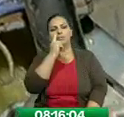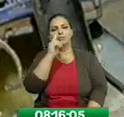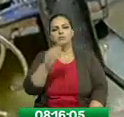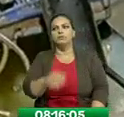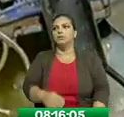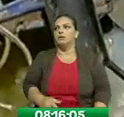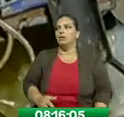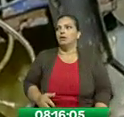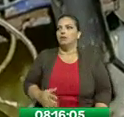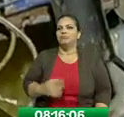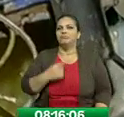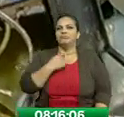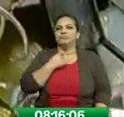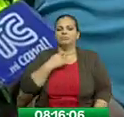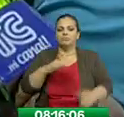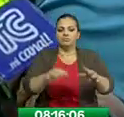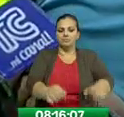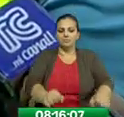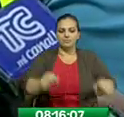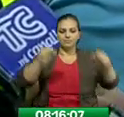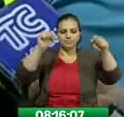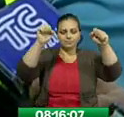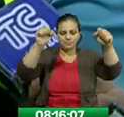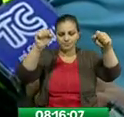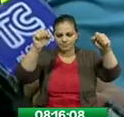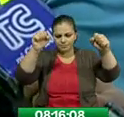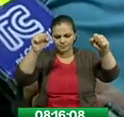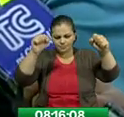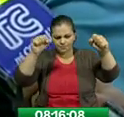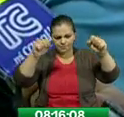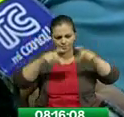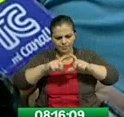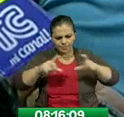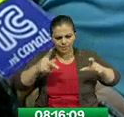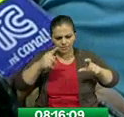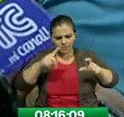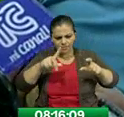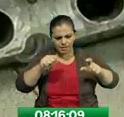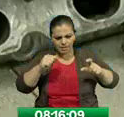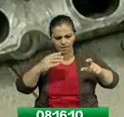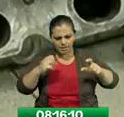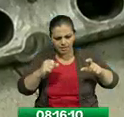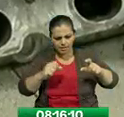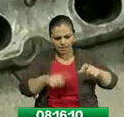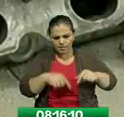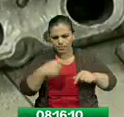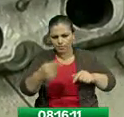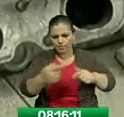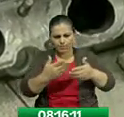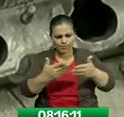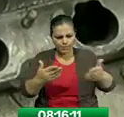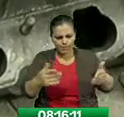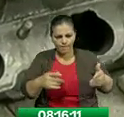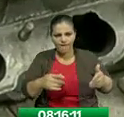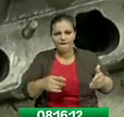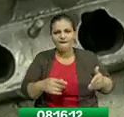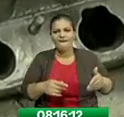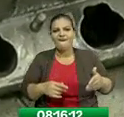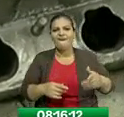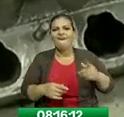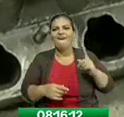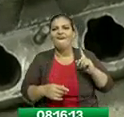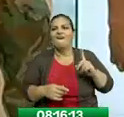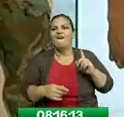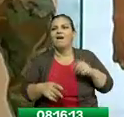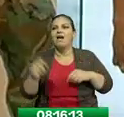pues podemos visualizar que el vehículo ha sido robado. El propietario del vehículo se acercó hasta